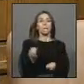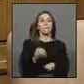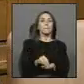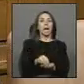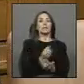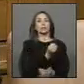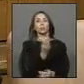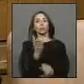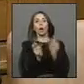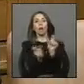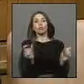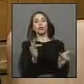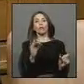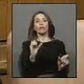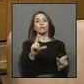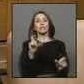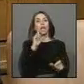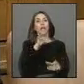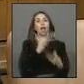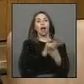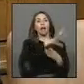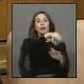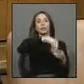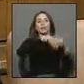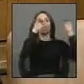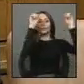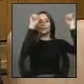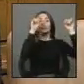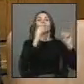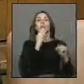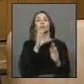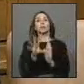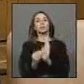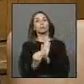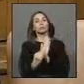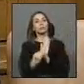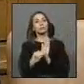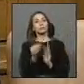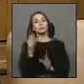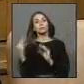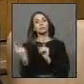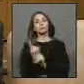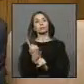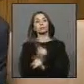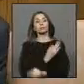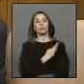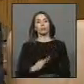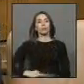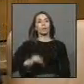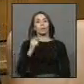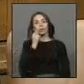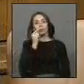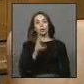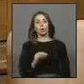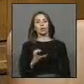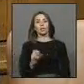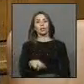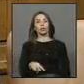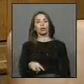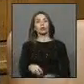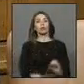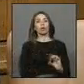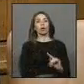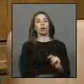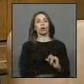de fiscales, sino que también contemplara, como lo conversábamos con el diputado Ricardo Rincón y el diputado José